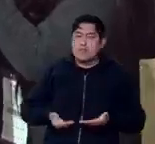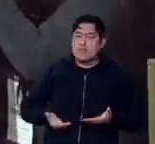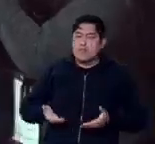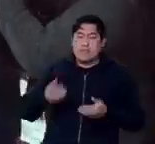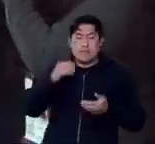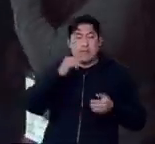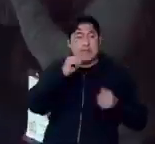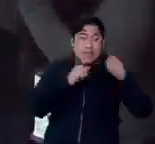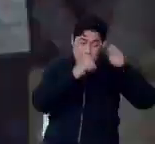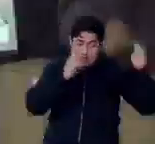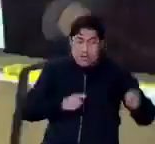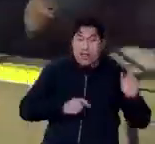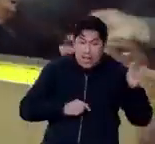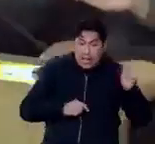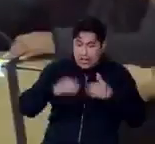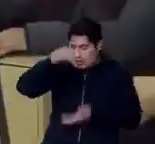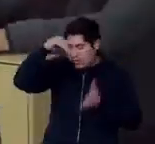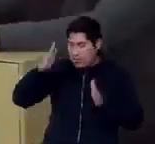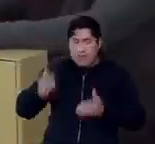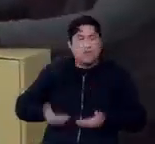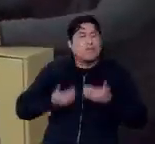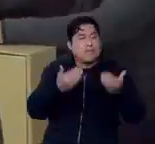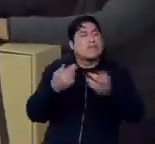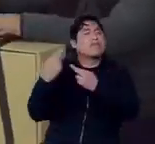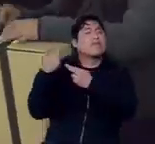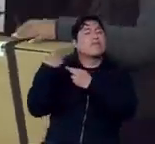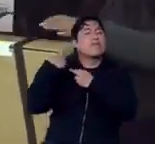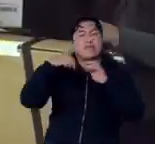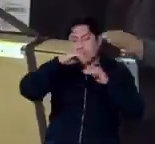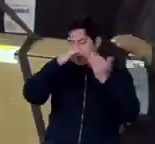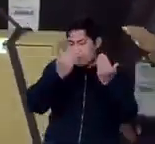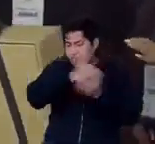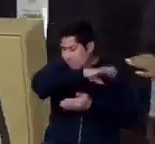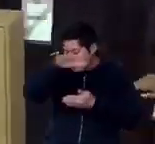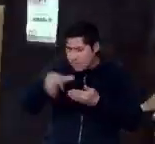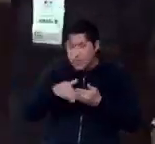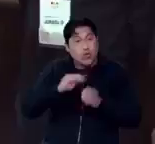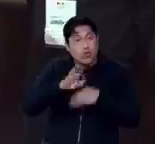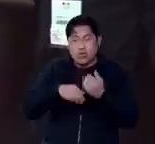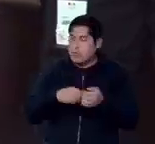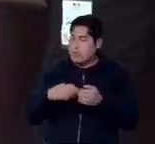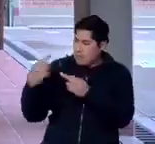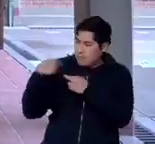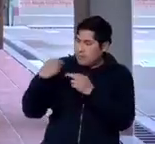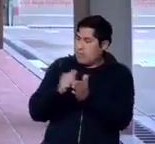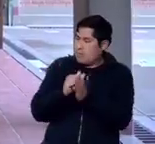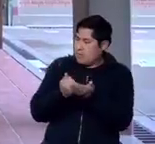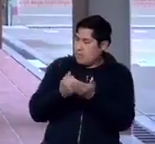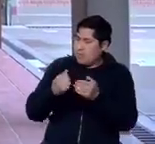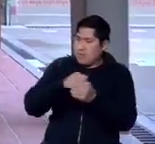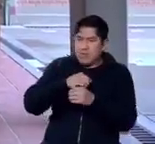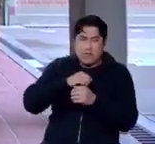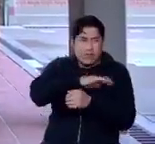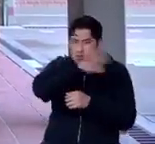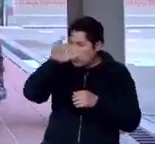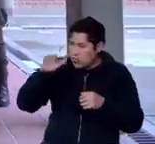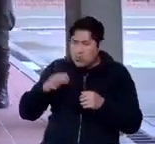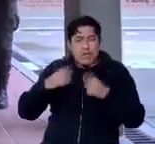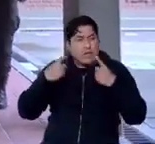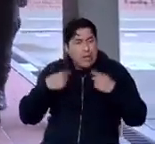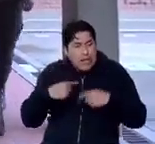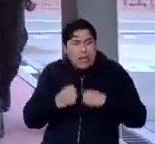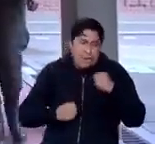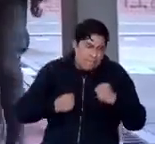jurados entregarán el sobre A y la maleta al notario electoral. Con ese material, el notario electoral se dirigirá primero al centro de